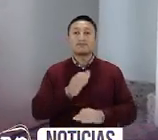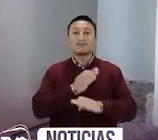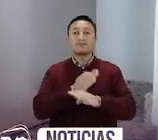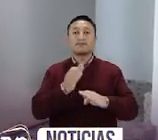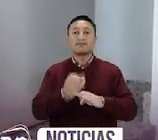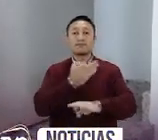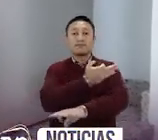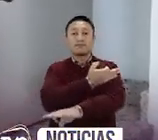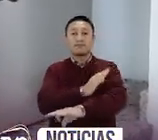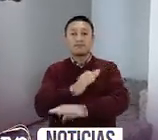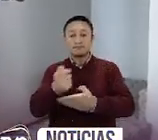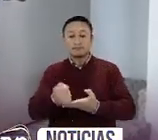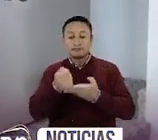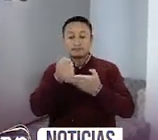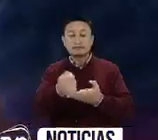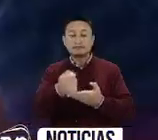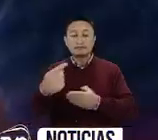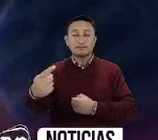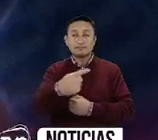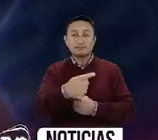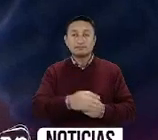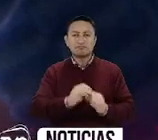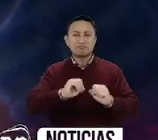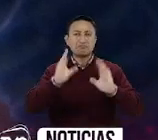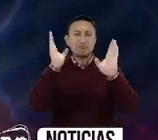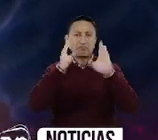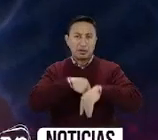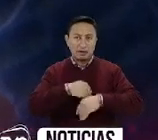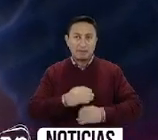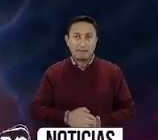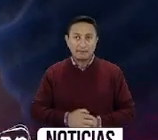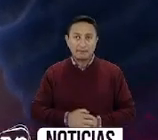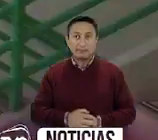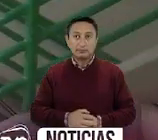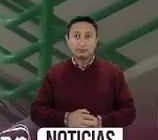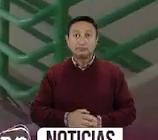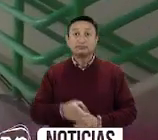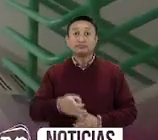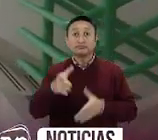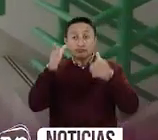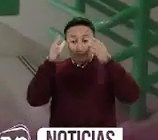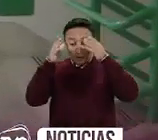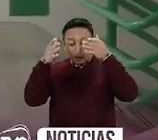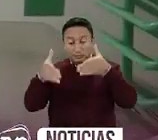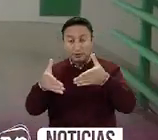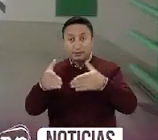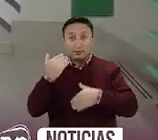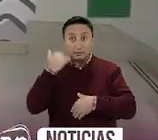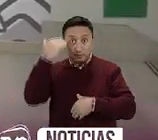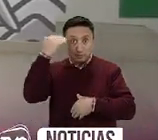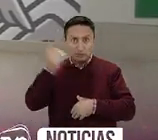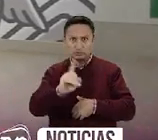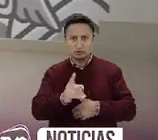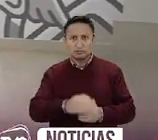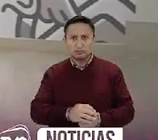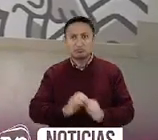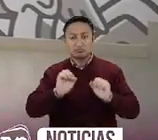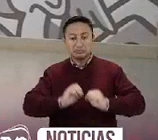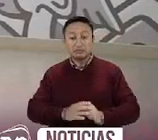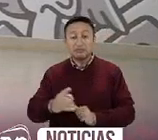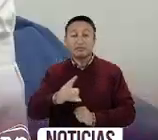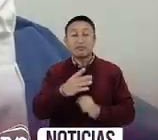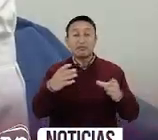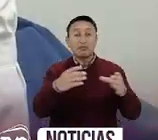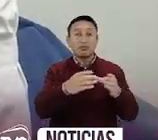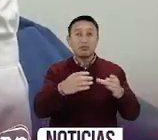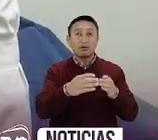tratamientos a ser entregados en estas instalaciones son gratuitos y no solamente se enfocan en la comunidad adulta, sino que incluso hay un departamento